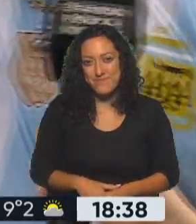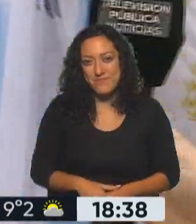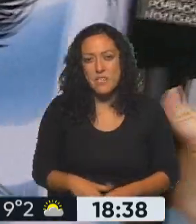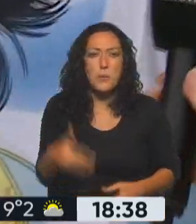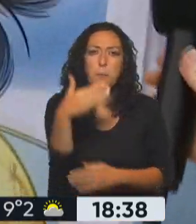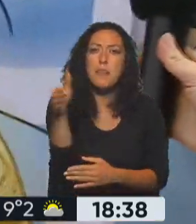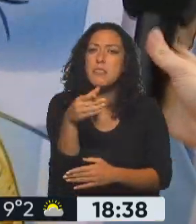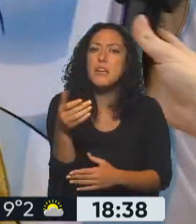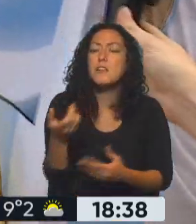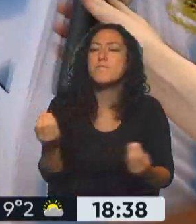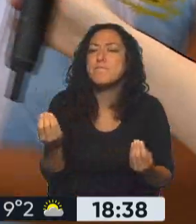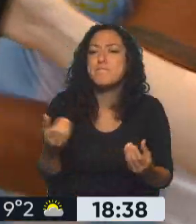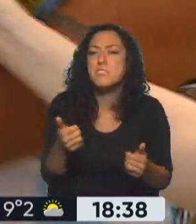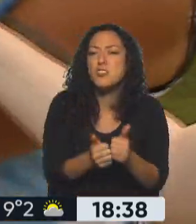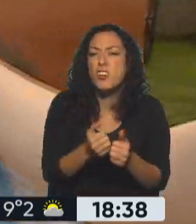bandera?